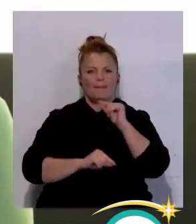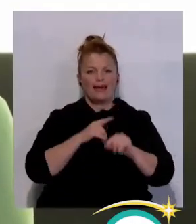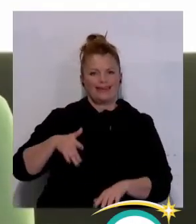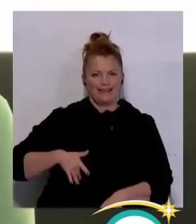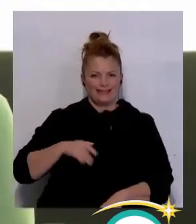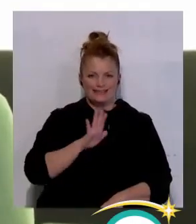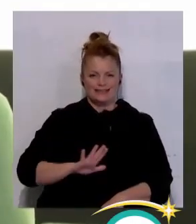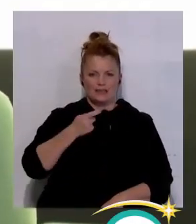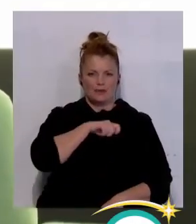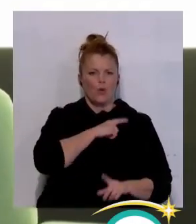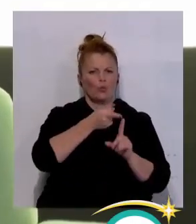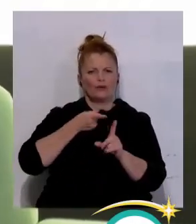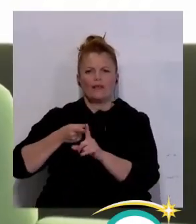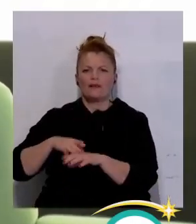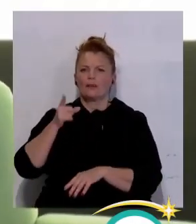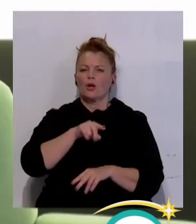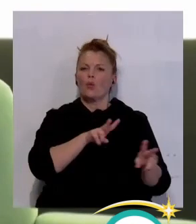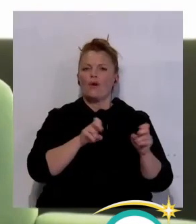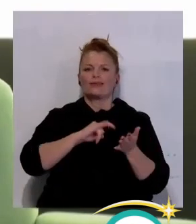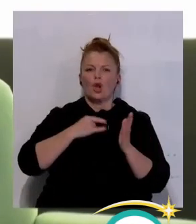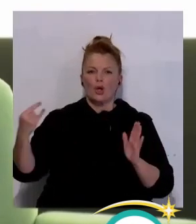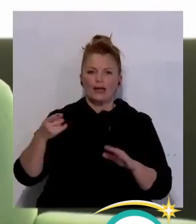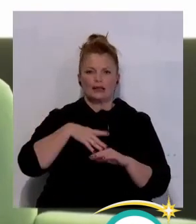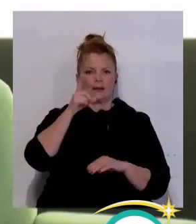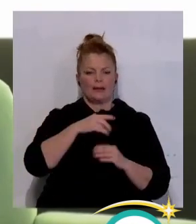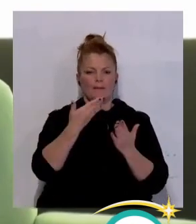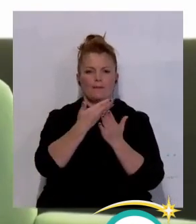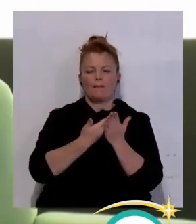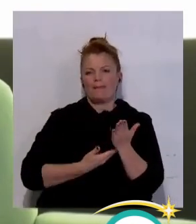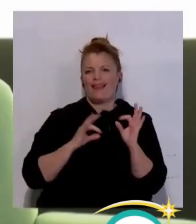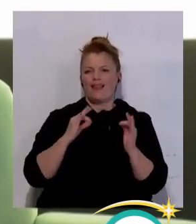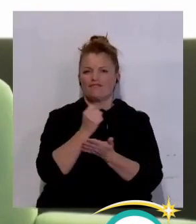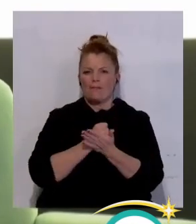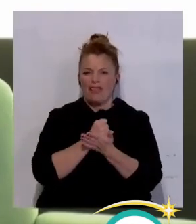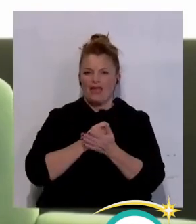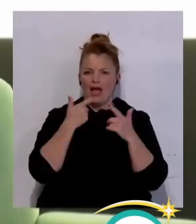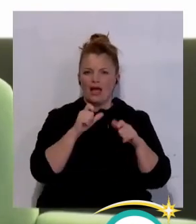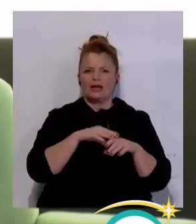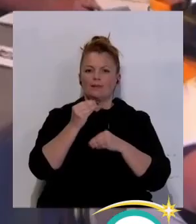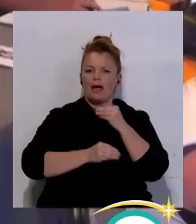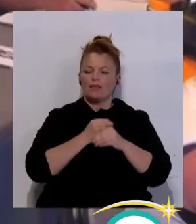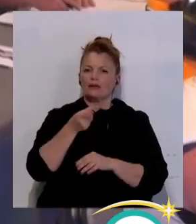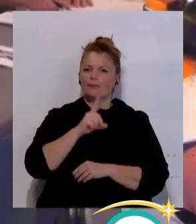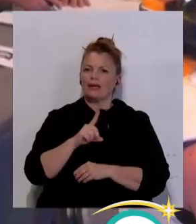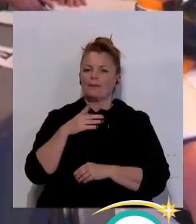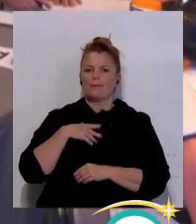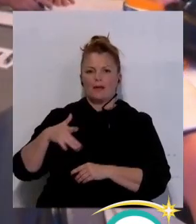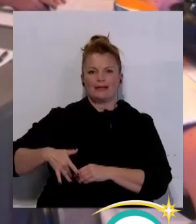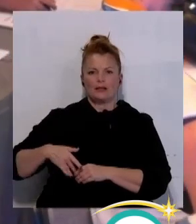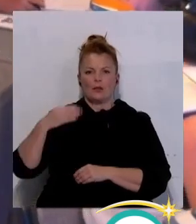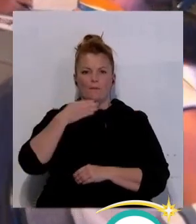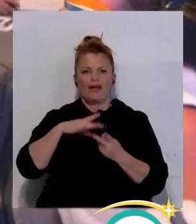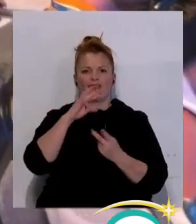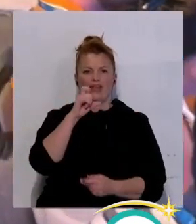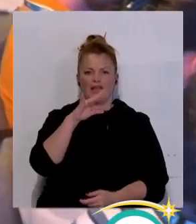España, las utilidades de las nuevas tecnologías y del papel farmacéutico, además del abordaje de la hepatitis B y la